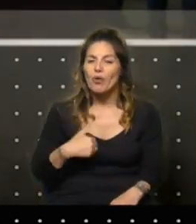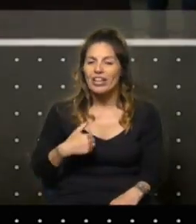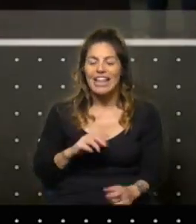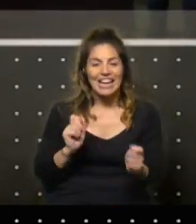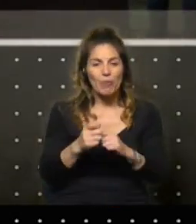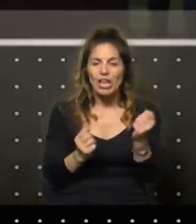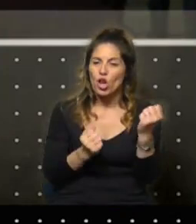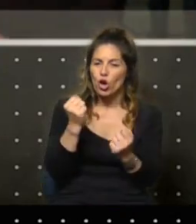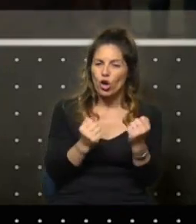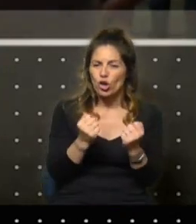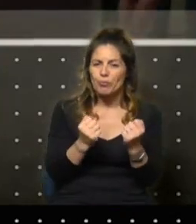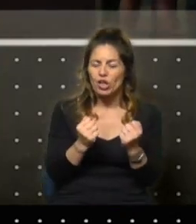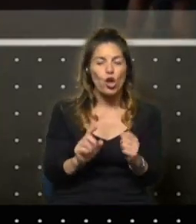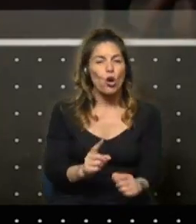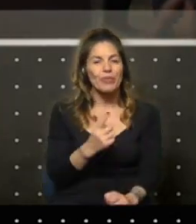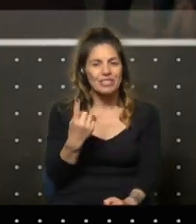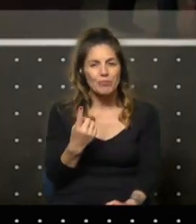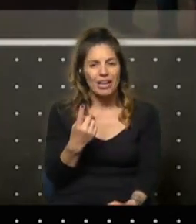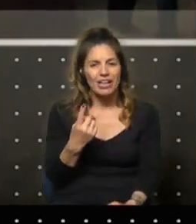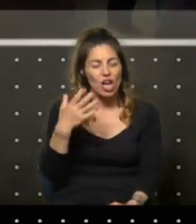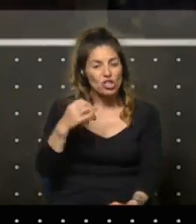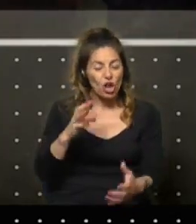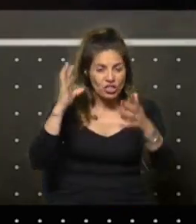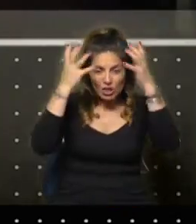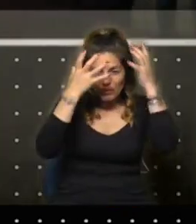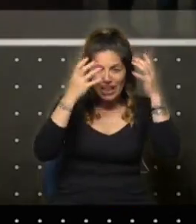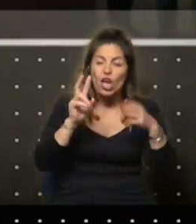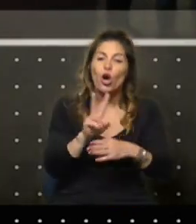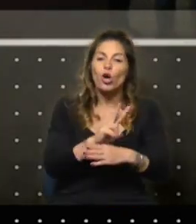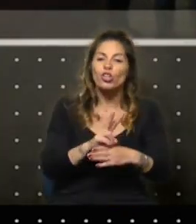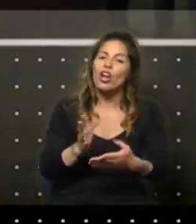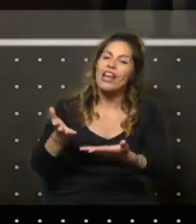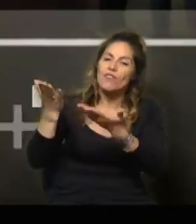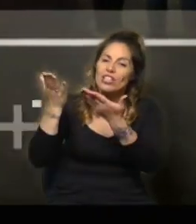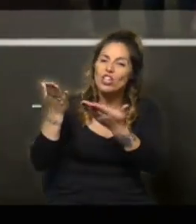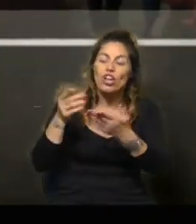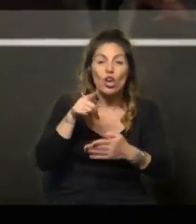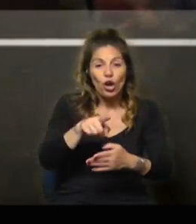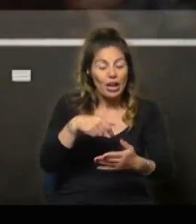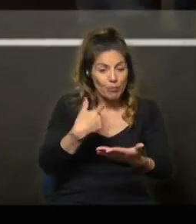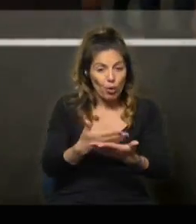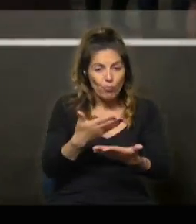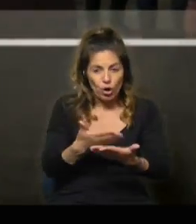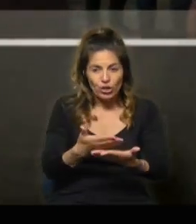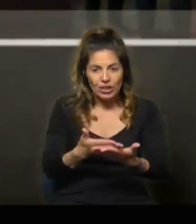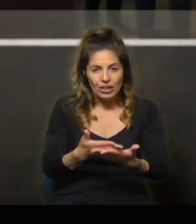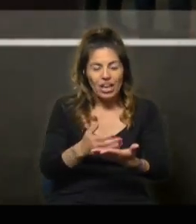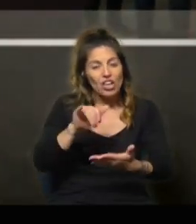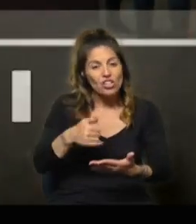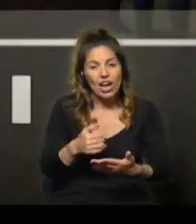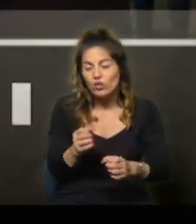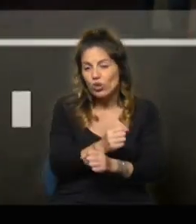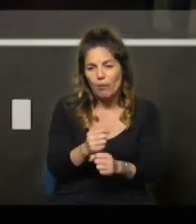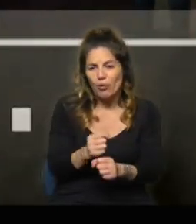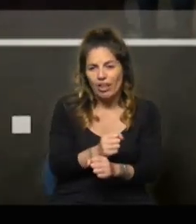lo económico por lo menos lo principal Yo creo que si milei logra controlar la inflación que es lo que él viene a proponer ya es un aprobado